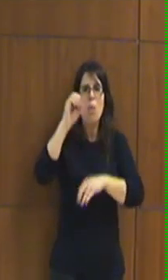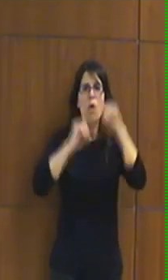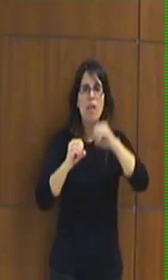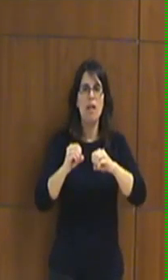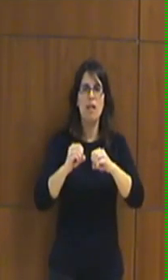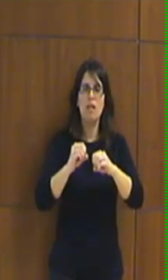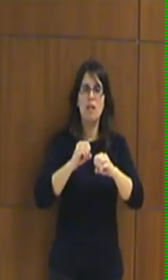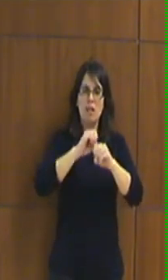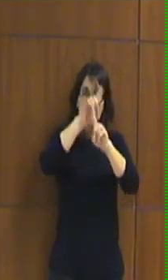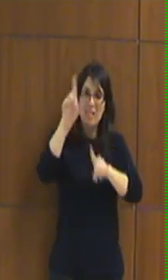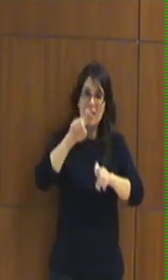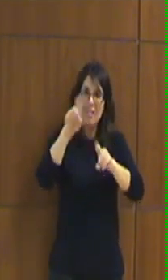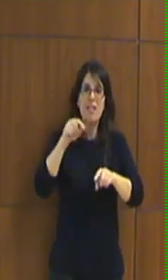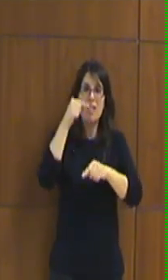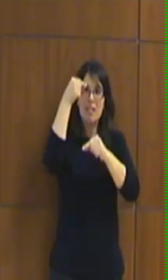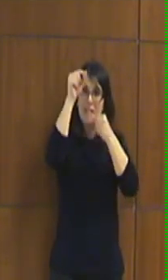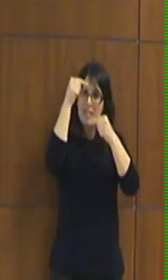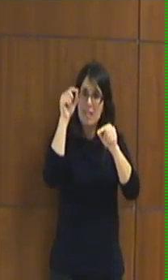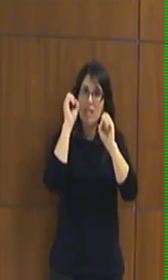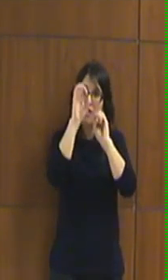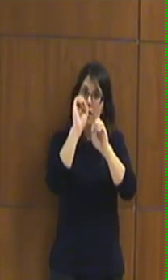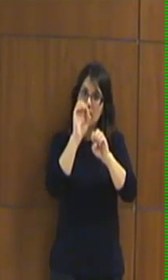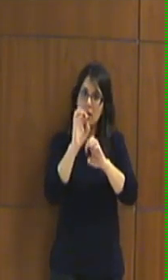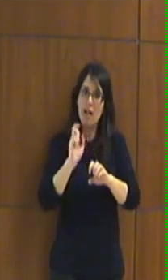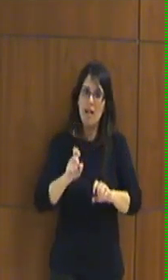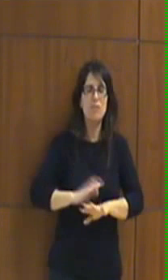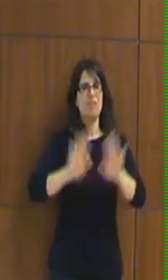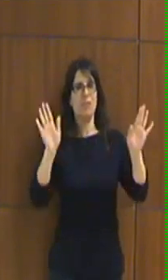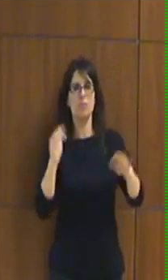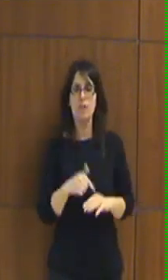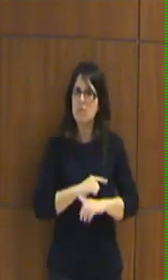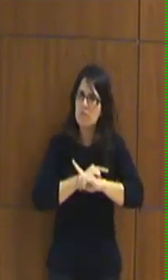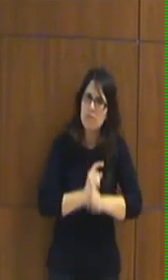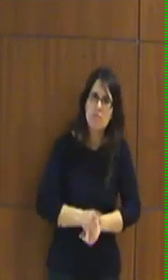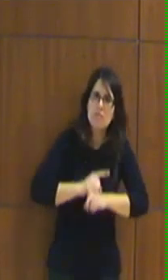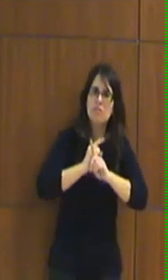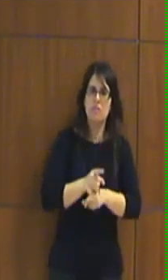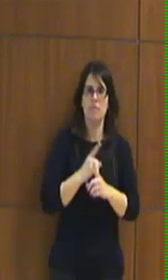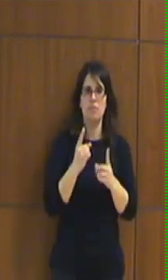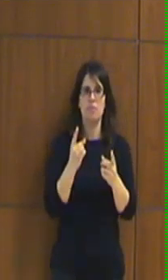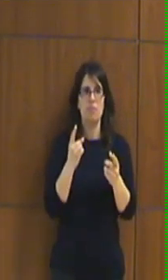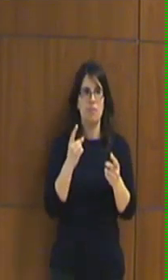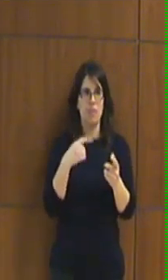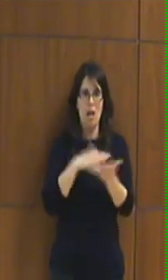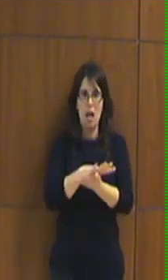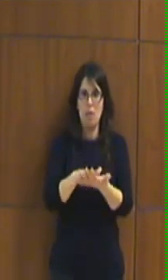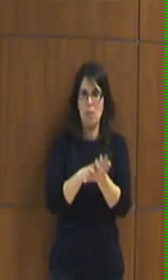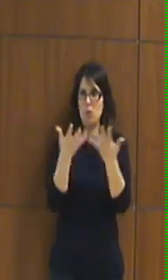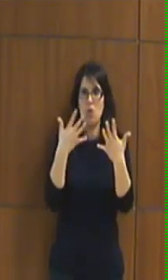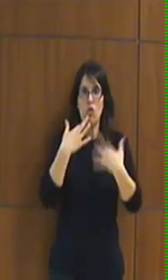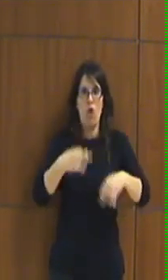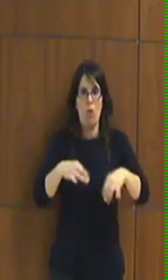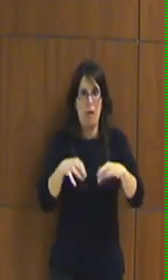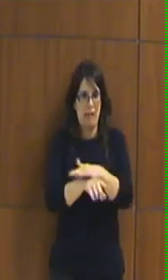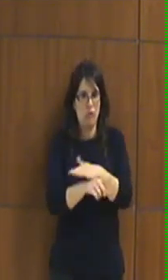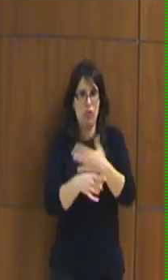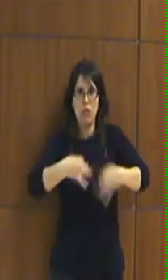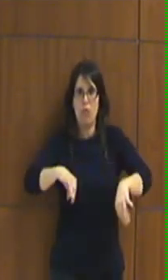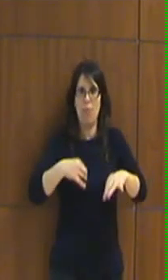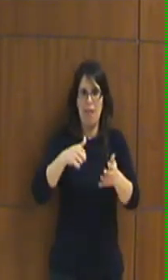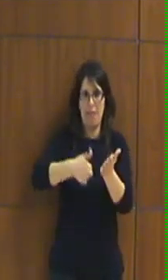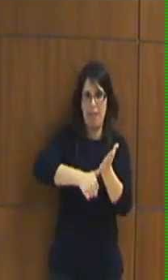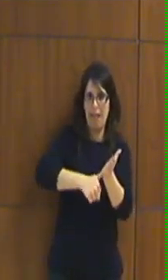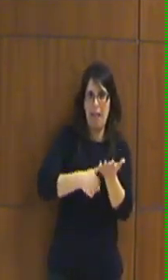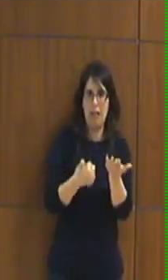mismo, solos, hasta el final de la acción. Estamos hablando de una utilización más o menos normal con el DNI electrónico, de unas páginas que